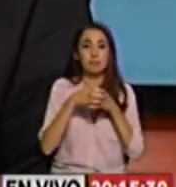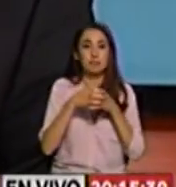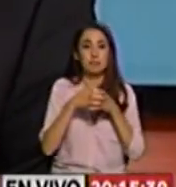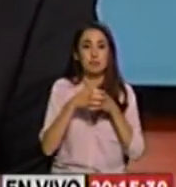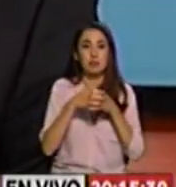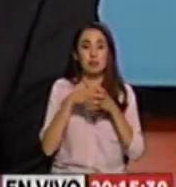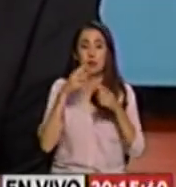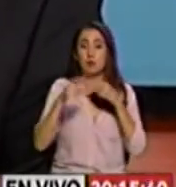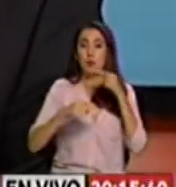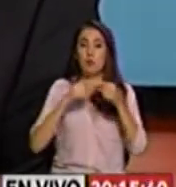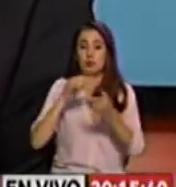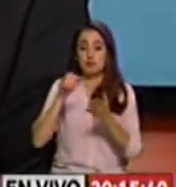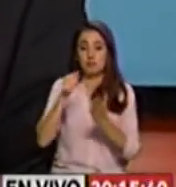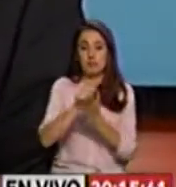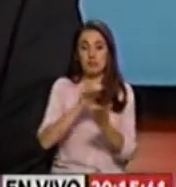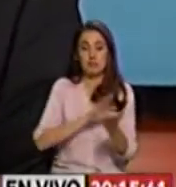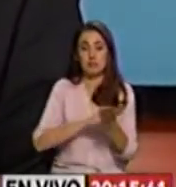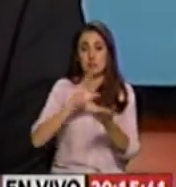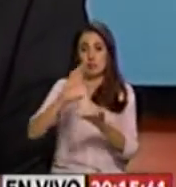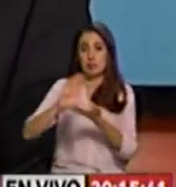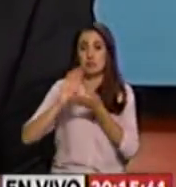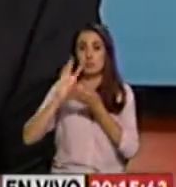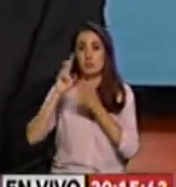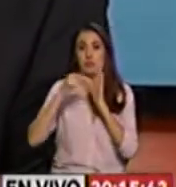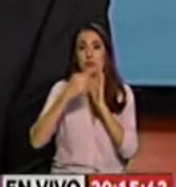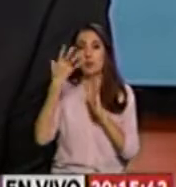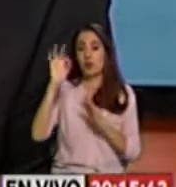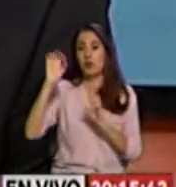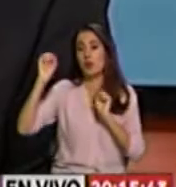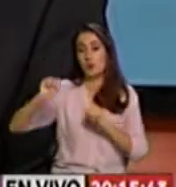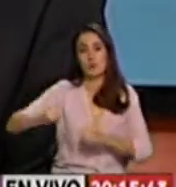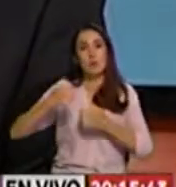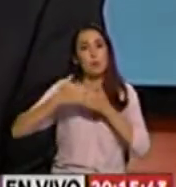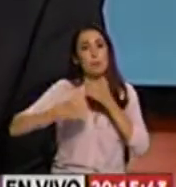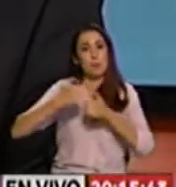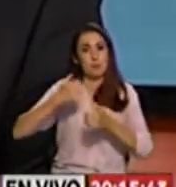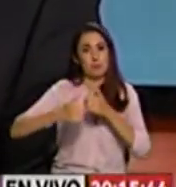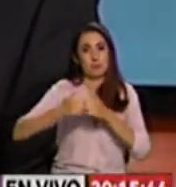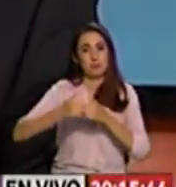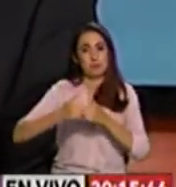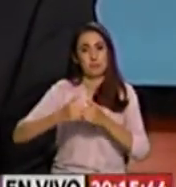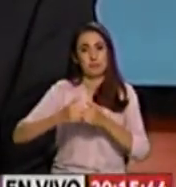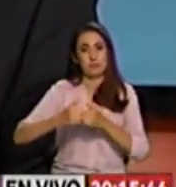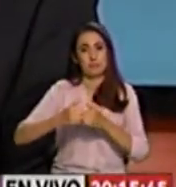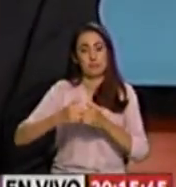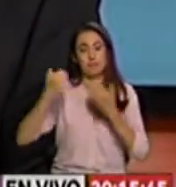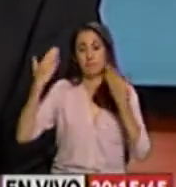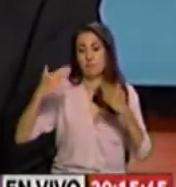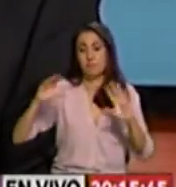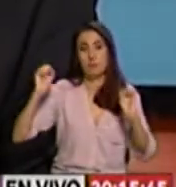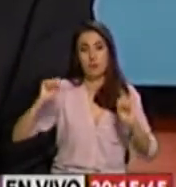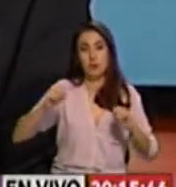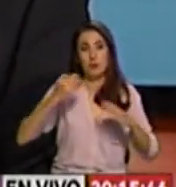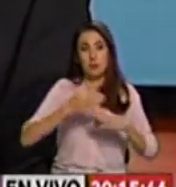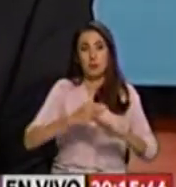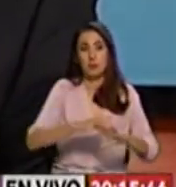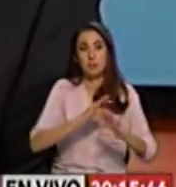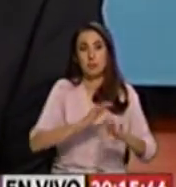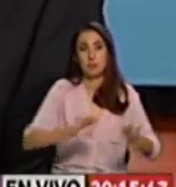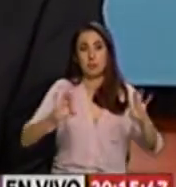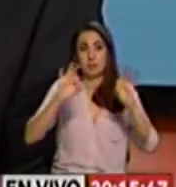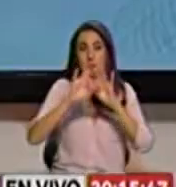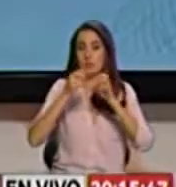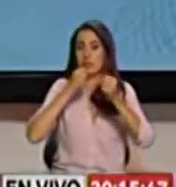la Proforma presupuestaria. Esto sí puede ser un problema. Por eso le hemos dicho, o por eso sostengo que hay que privilegiar lo más importante. Muy